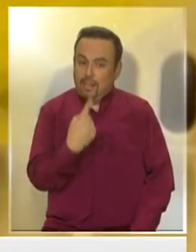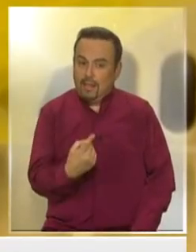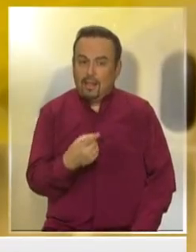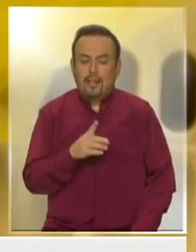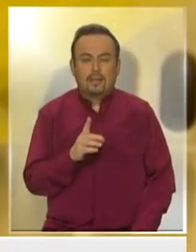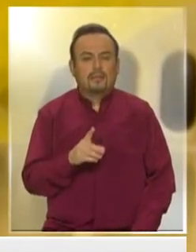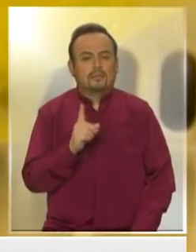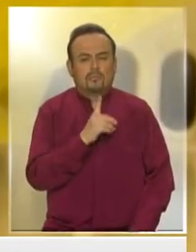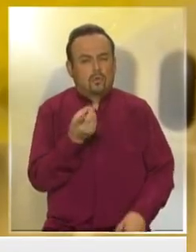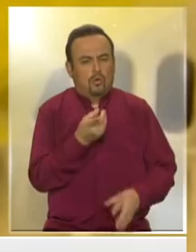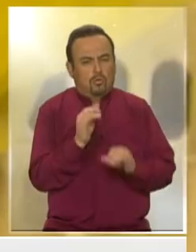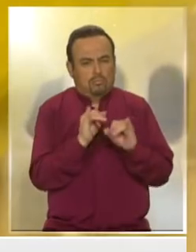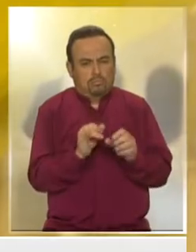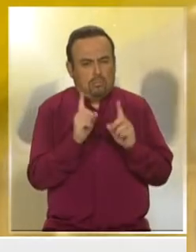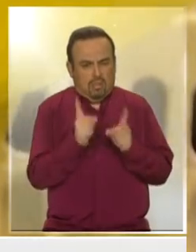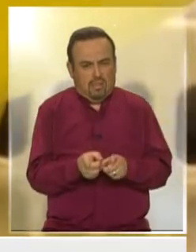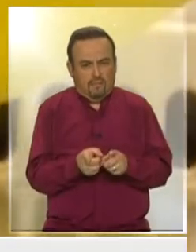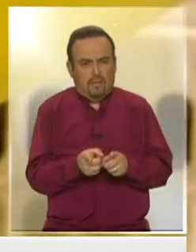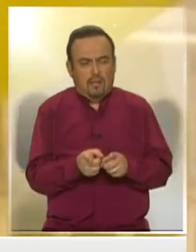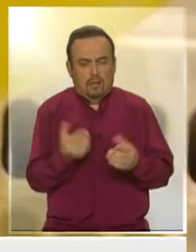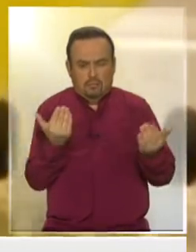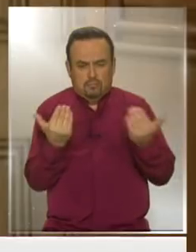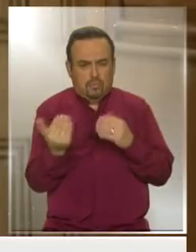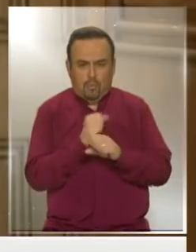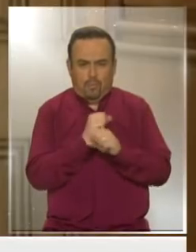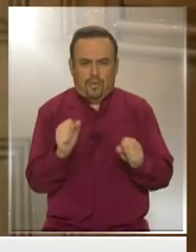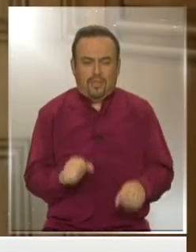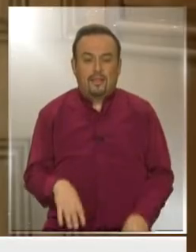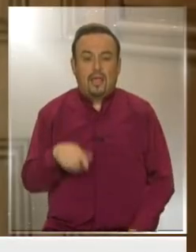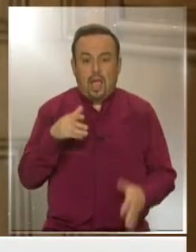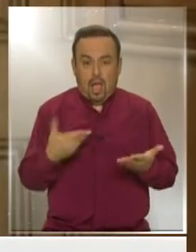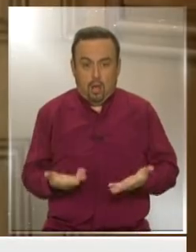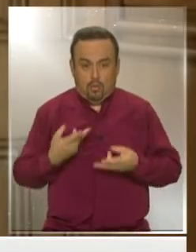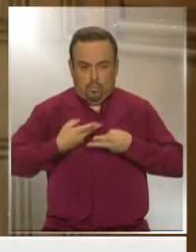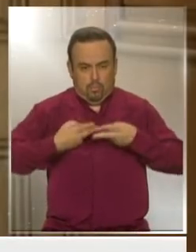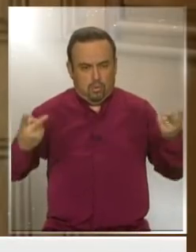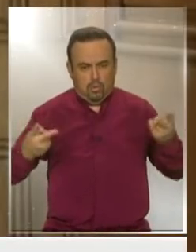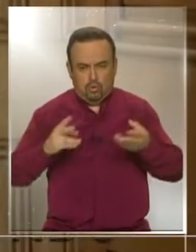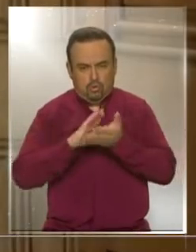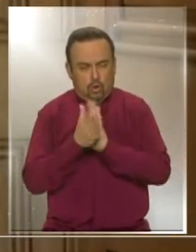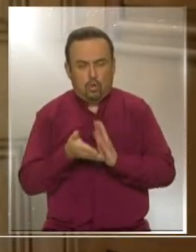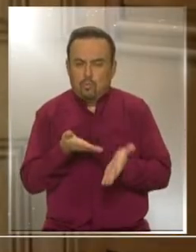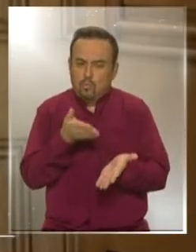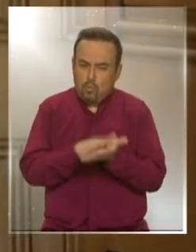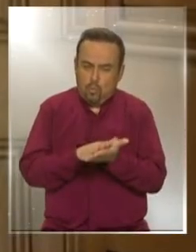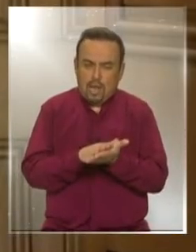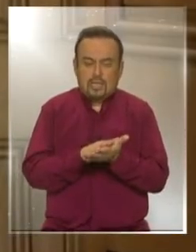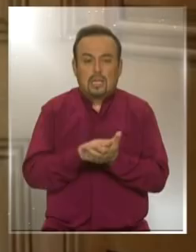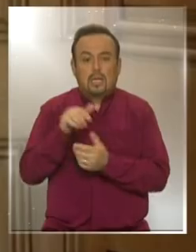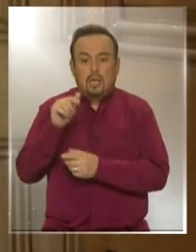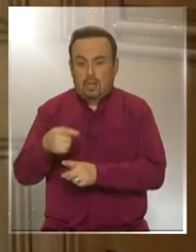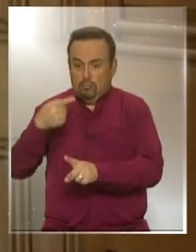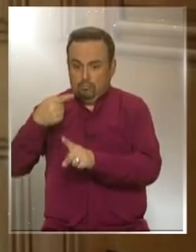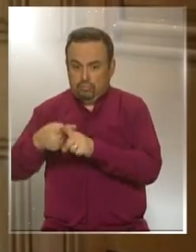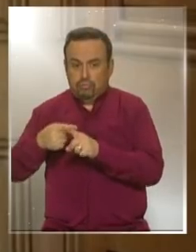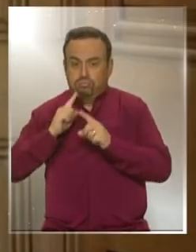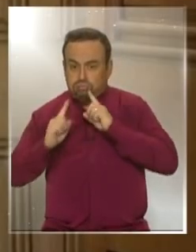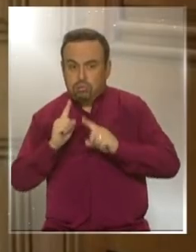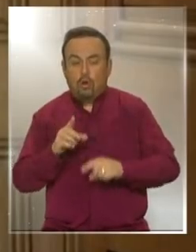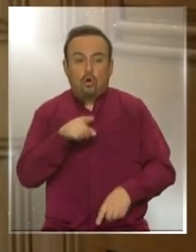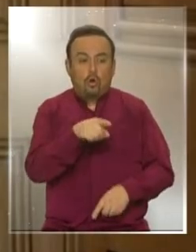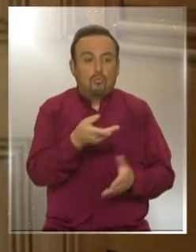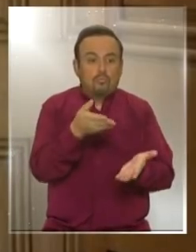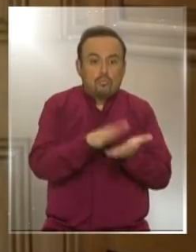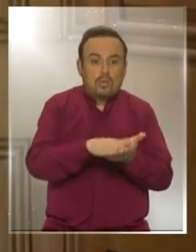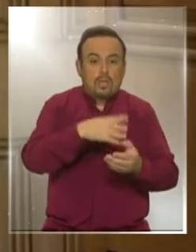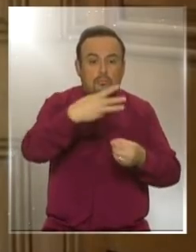lo inapropiado que puede ser realizar comparaciones. Ahora publicamos todas las muertes en todos los escenarios y no todos los